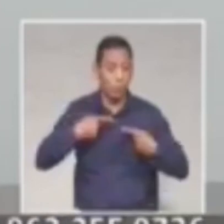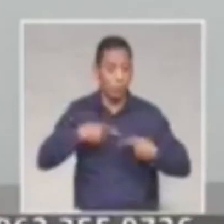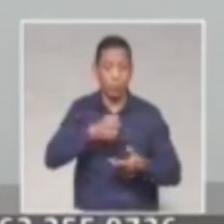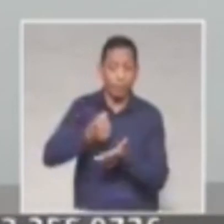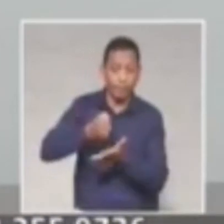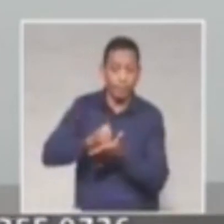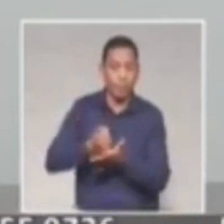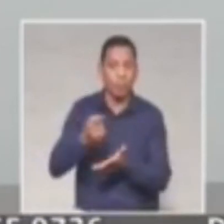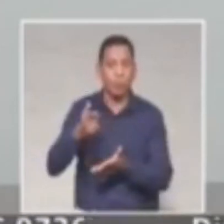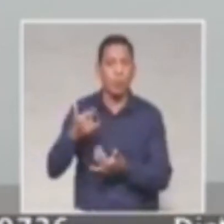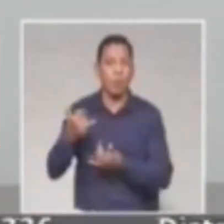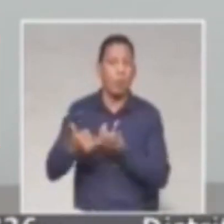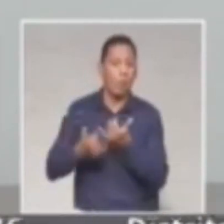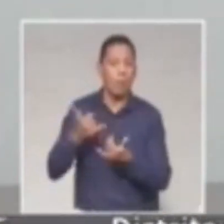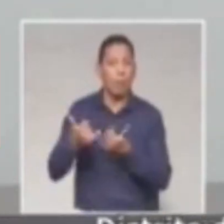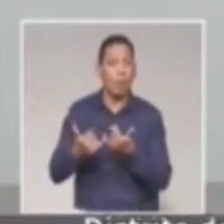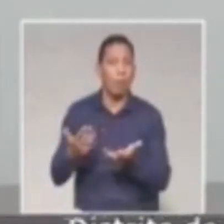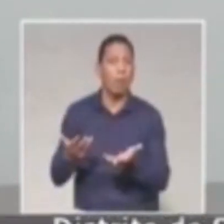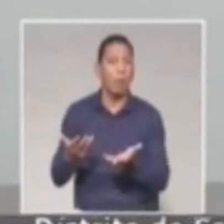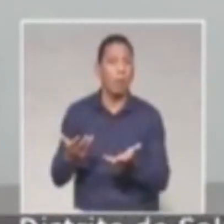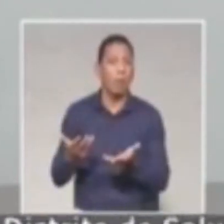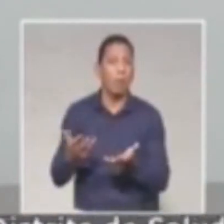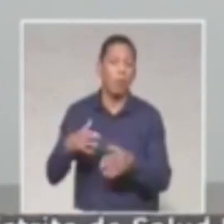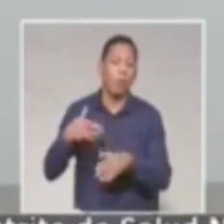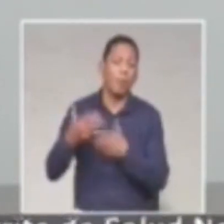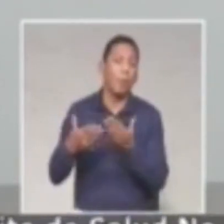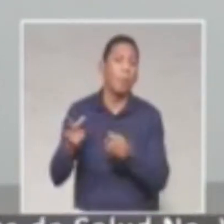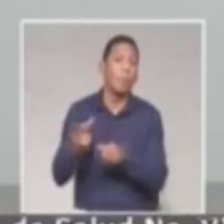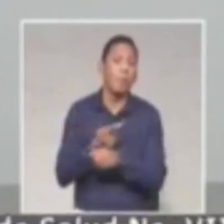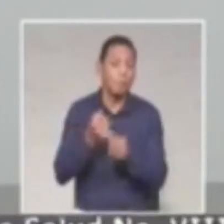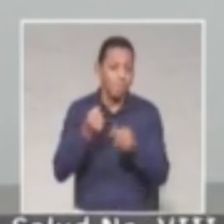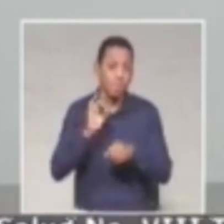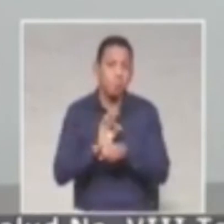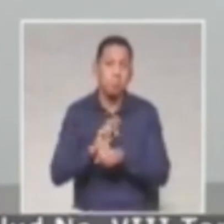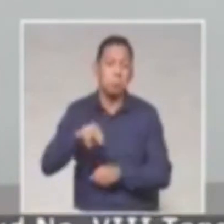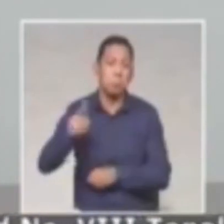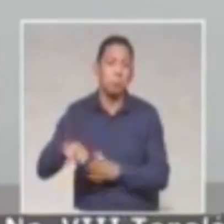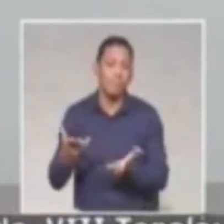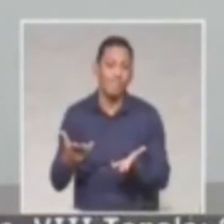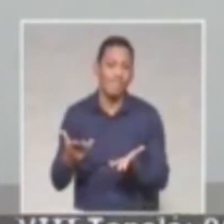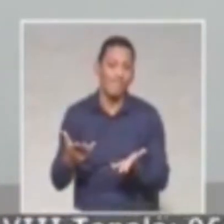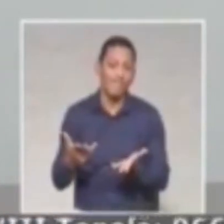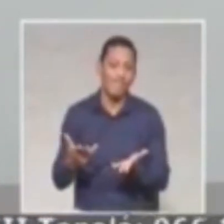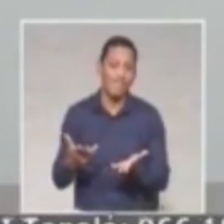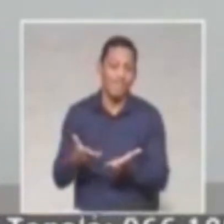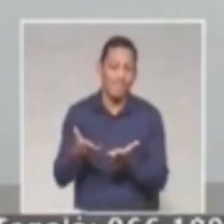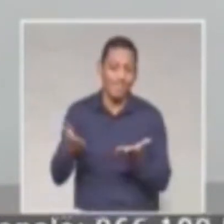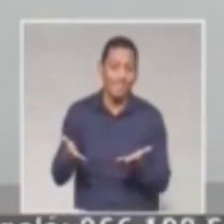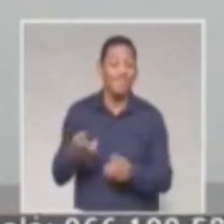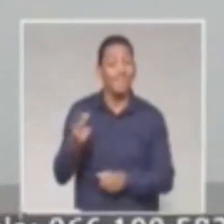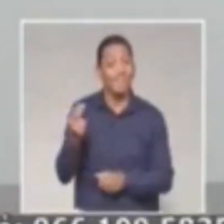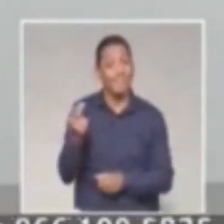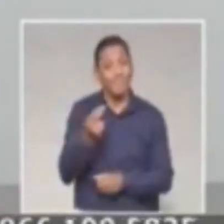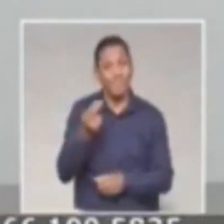si seguimos jugando por jugar, nunca se los vamos a garantizar. Entonces, ahí sí vale la pena que se